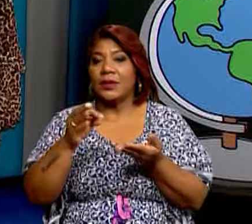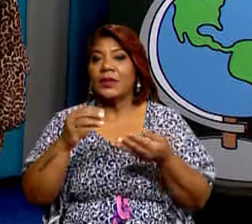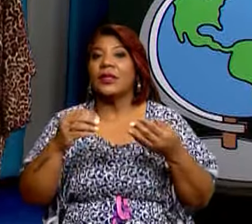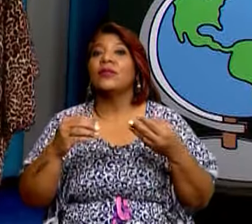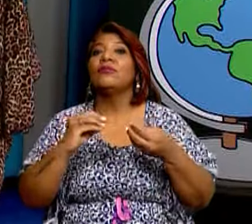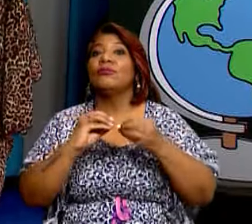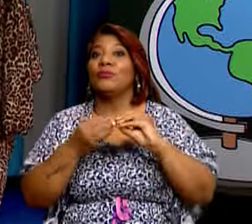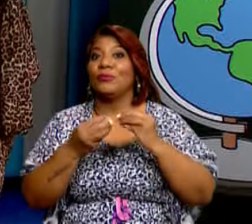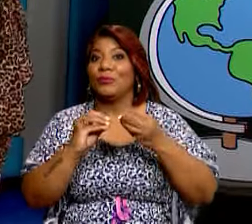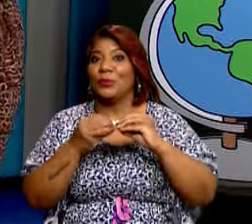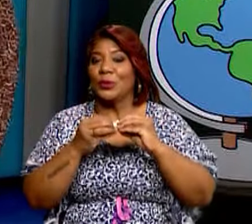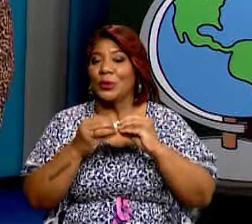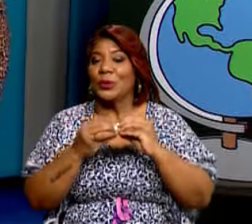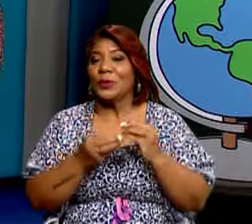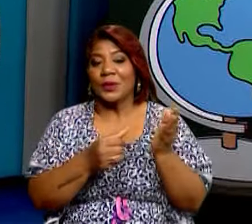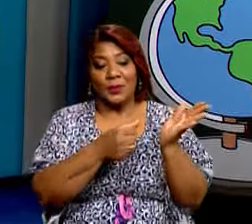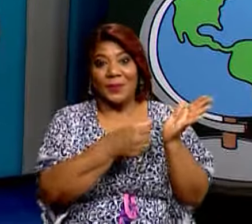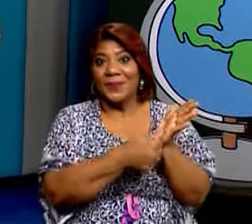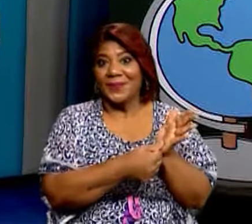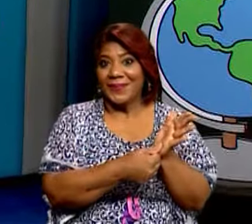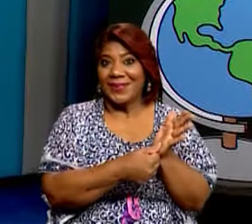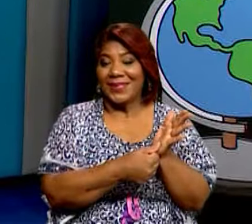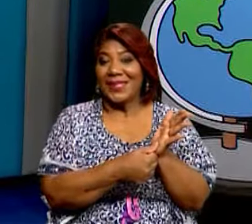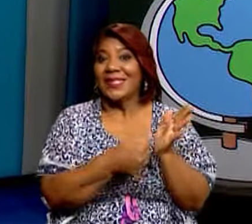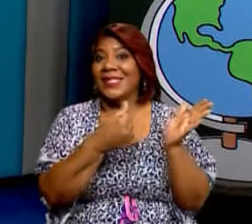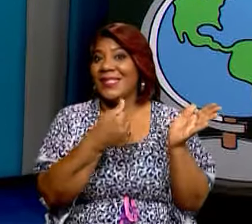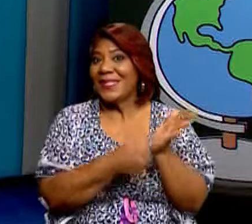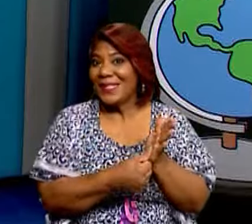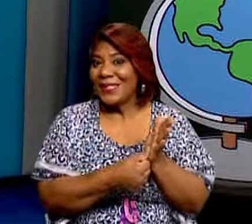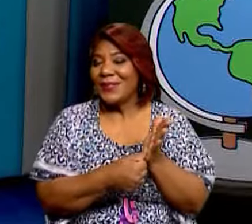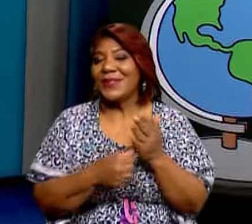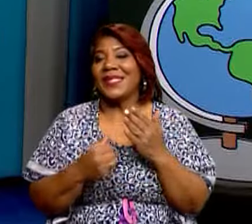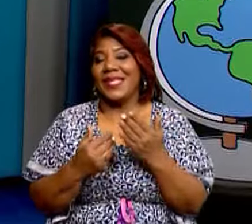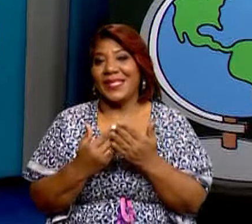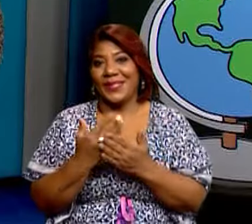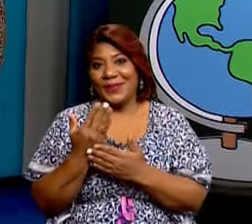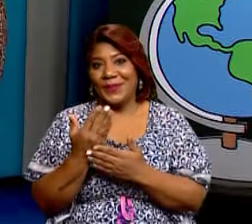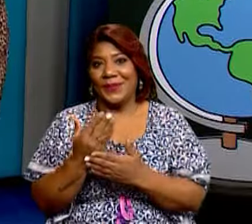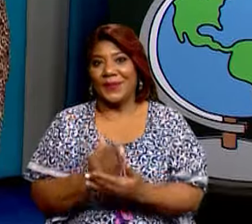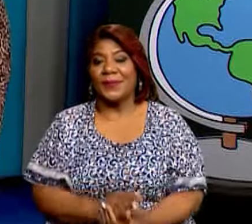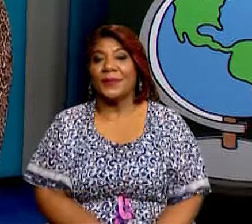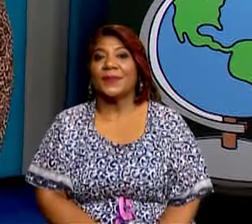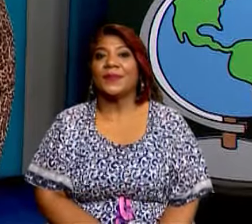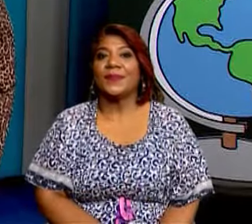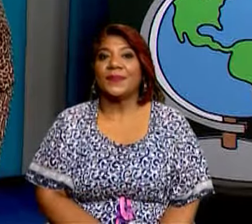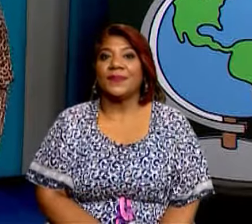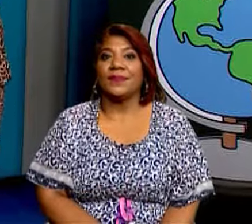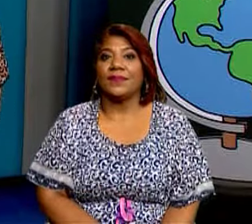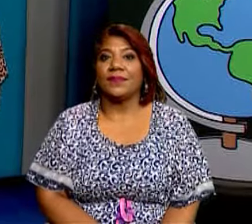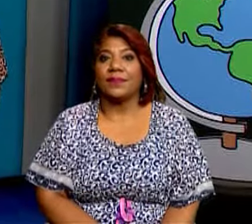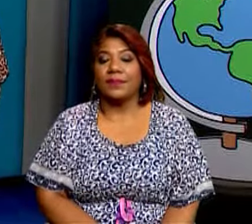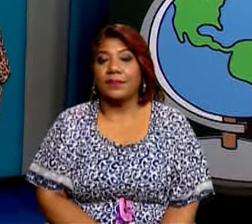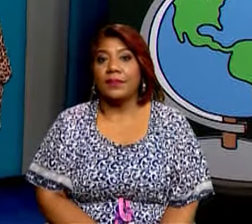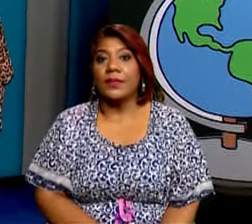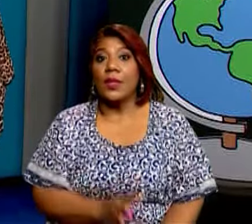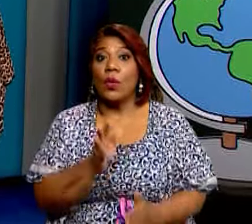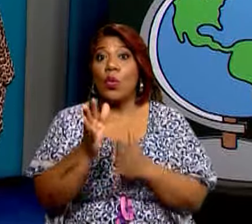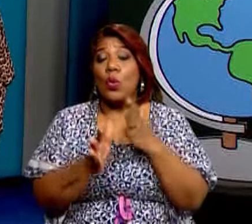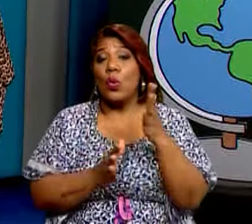se puedan identificar. Vamos a colocar otra. A ver, esta bandera, ¿quién me dice de qué provincia